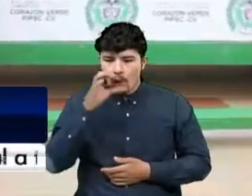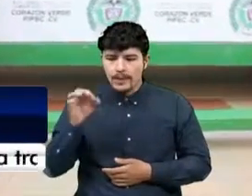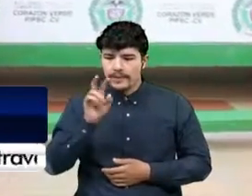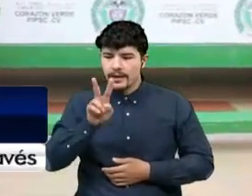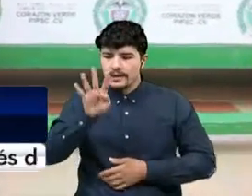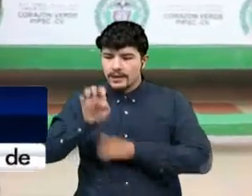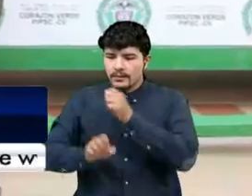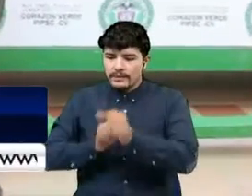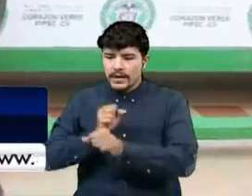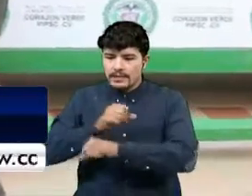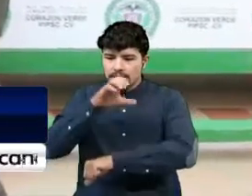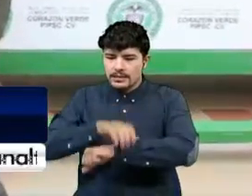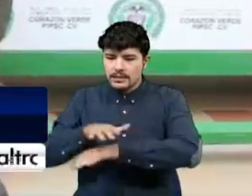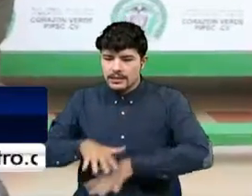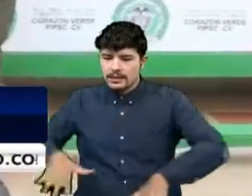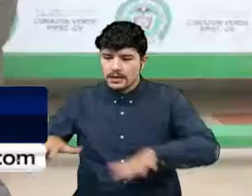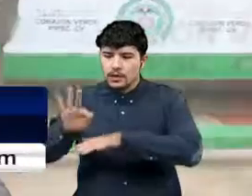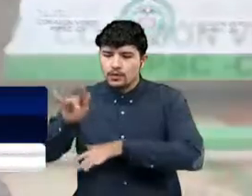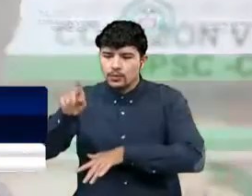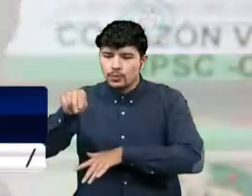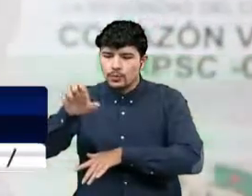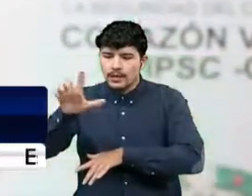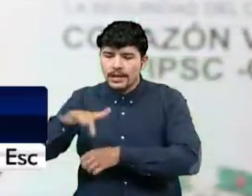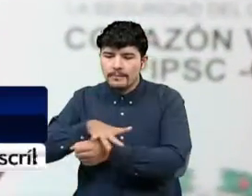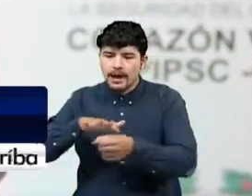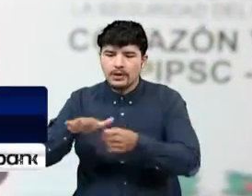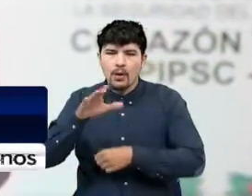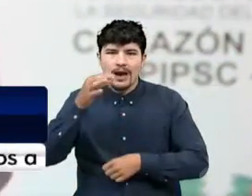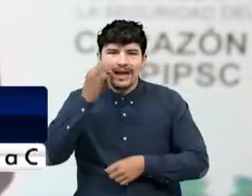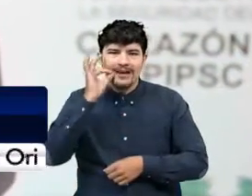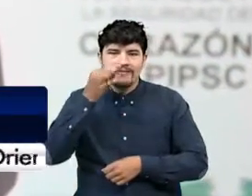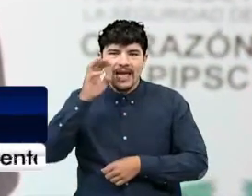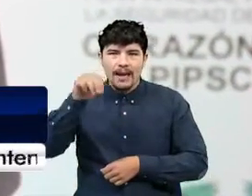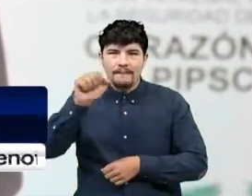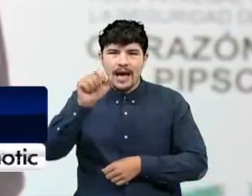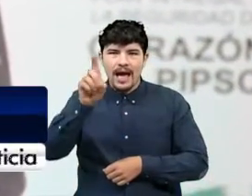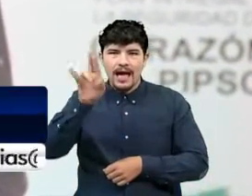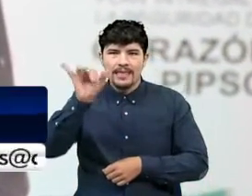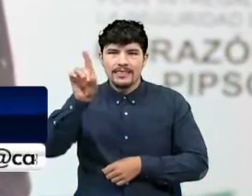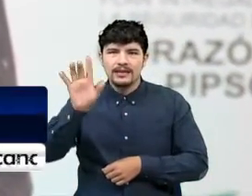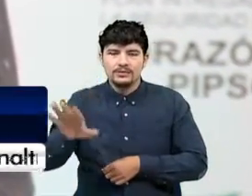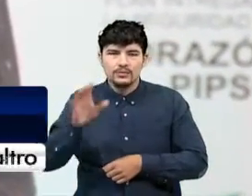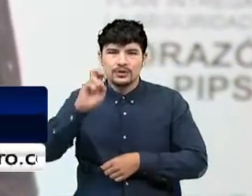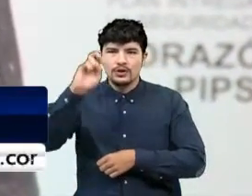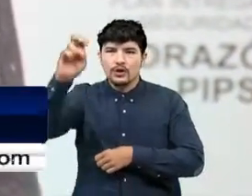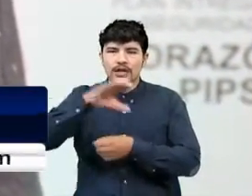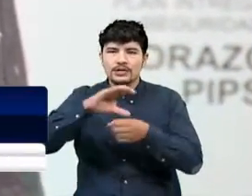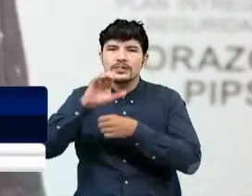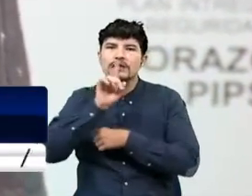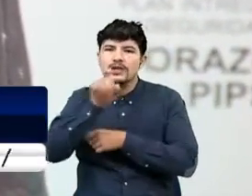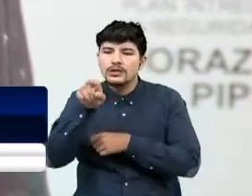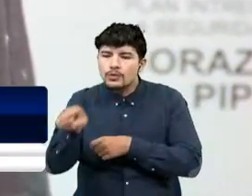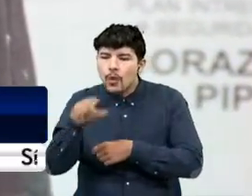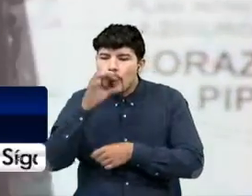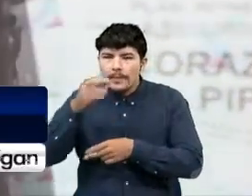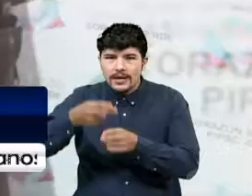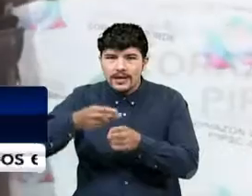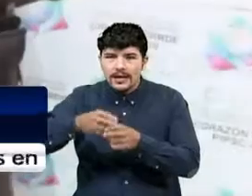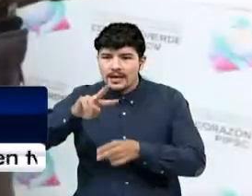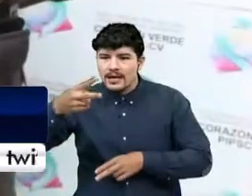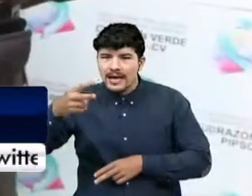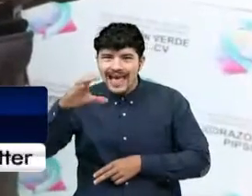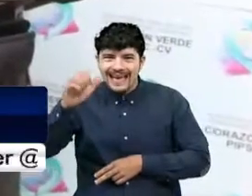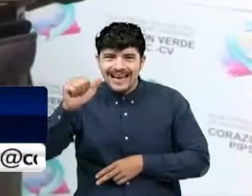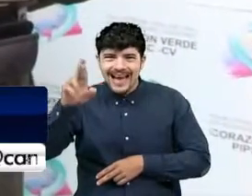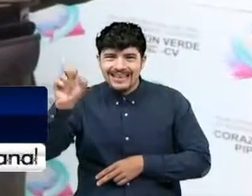años de edad fue capturado en el sector El Túnel, en el barrio Café Madrid, en el norte de Bucaramanga. El sujeto conocido como alias El Carrancho